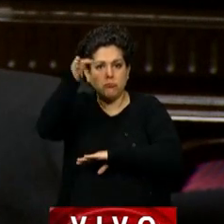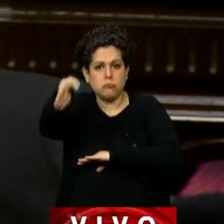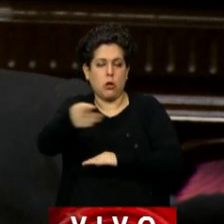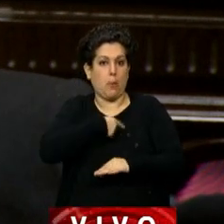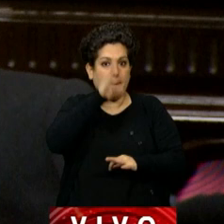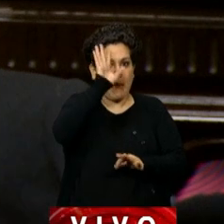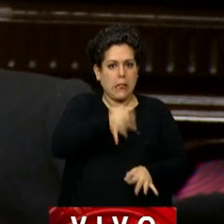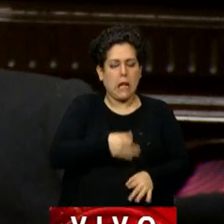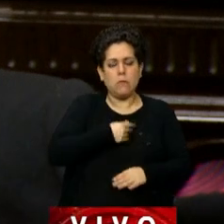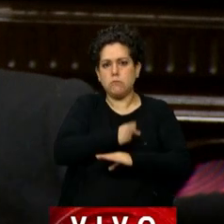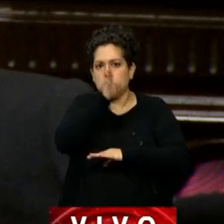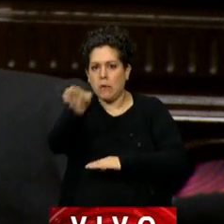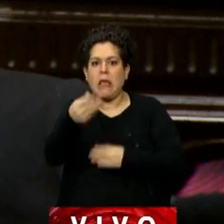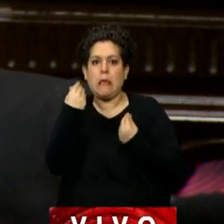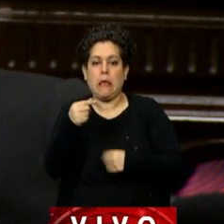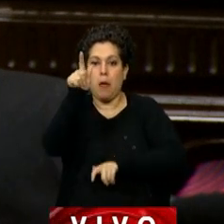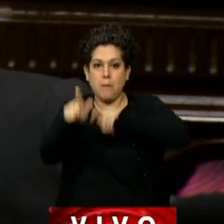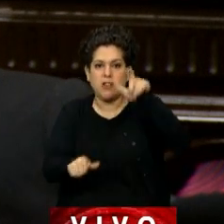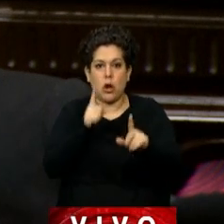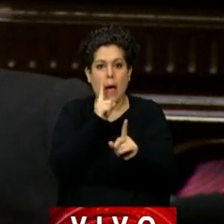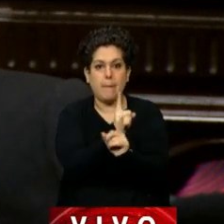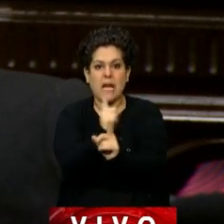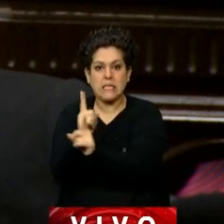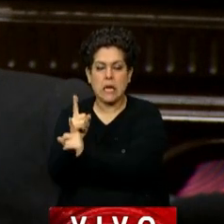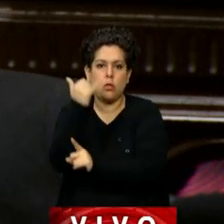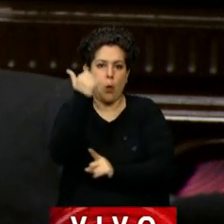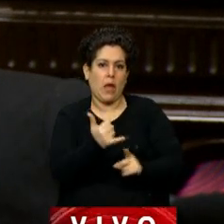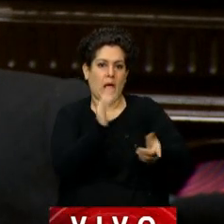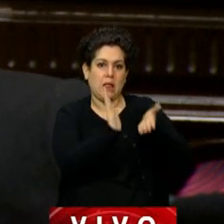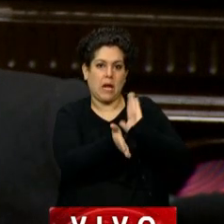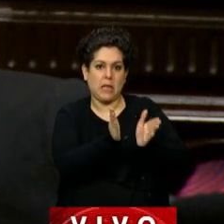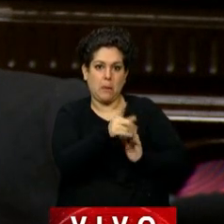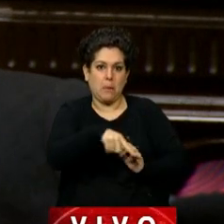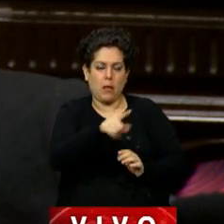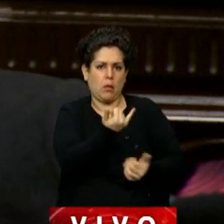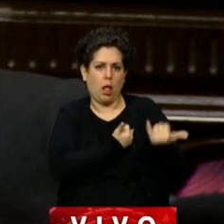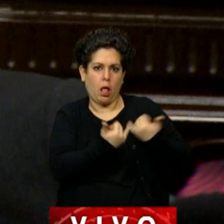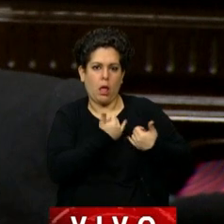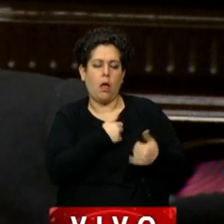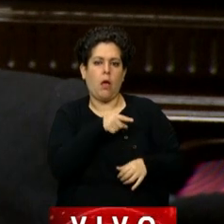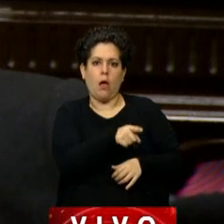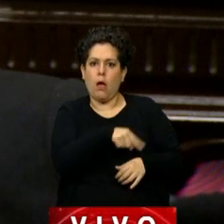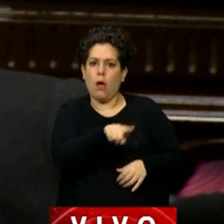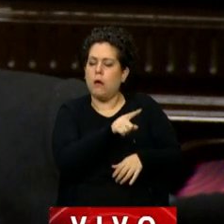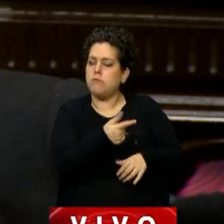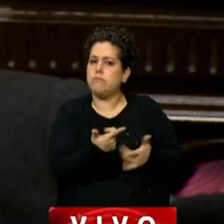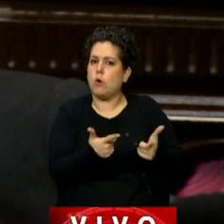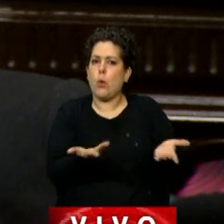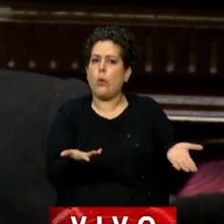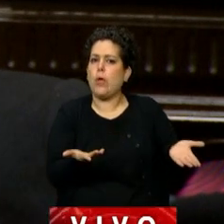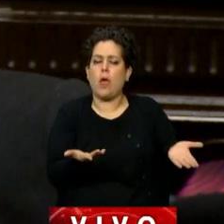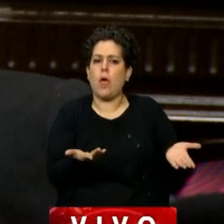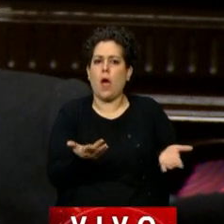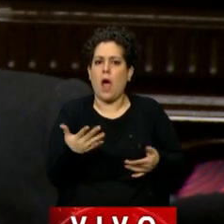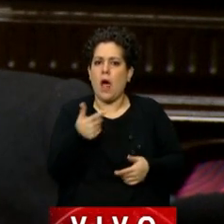enterado que los pacientes que estaban con estos tratamientos y que no